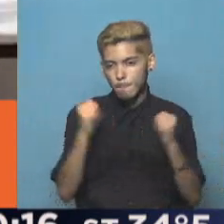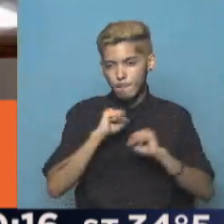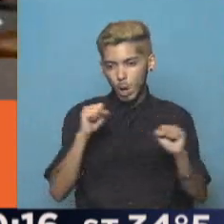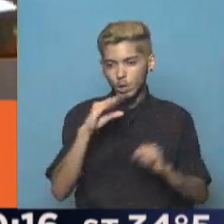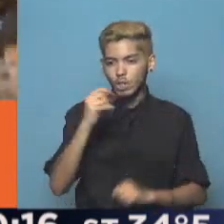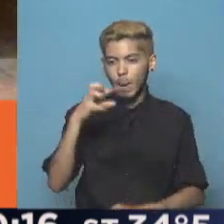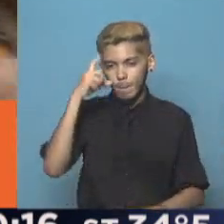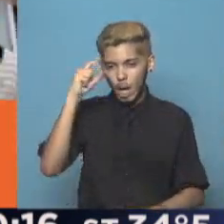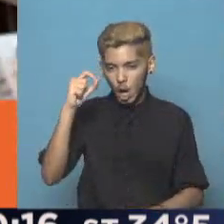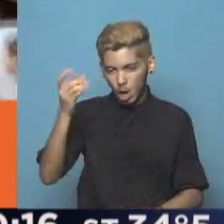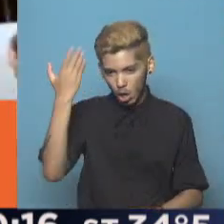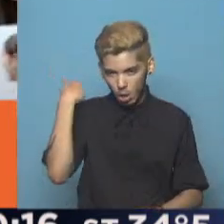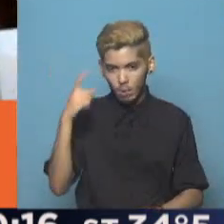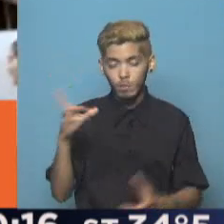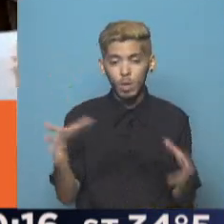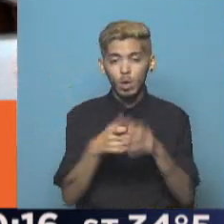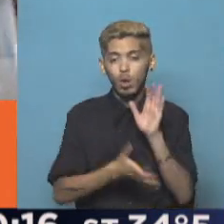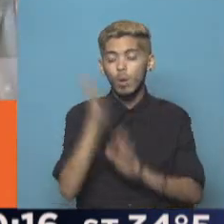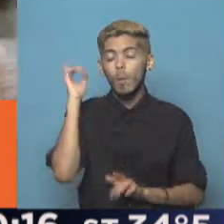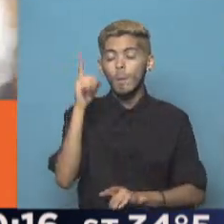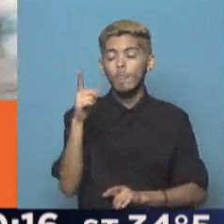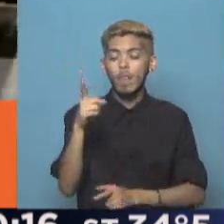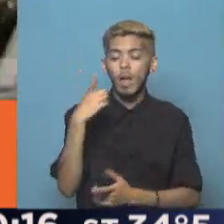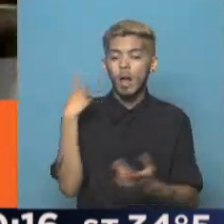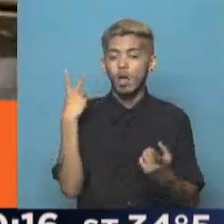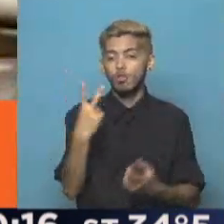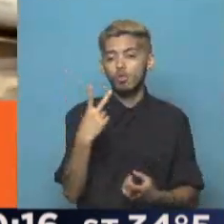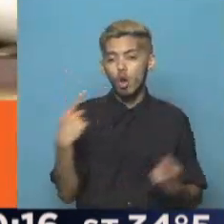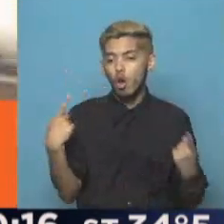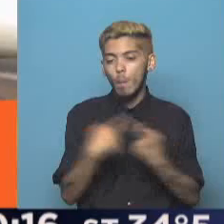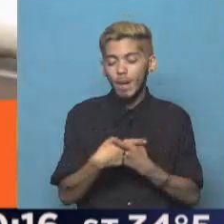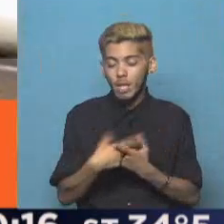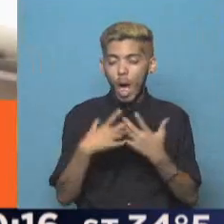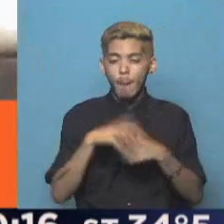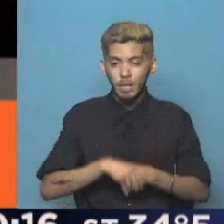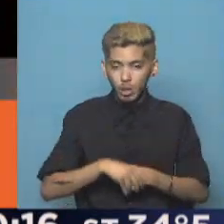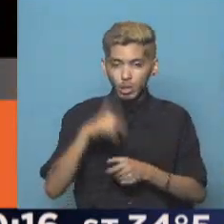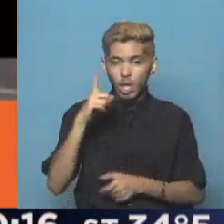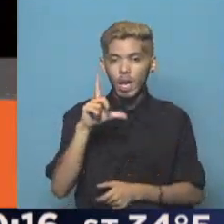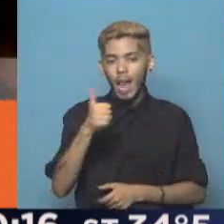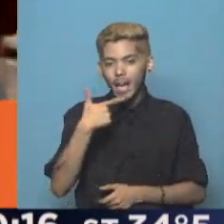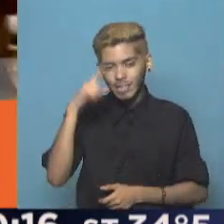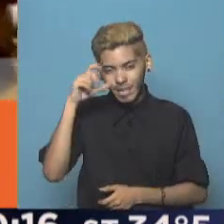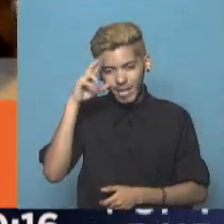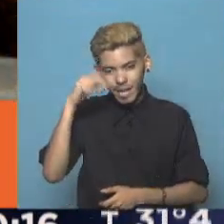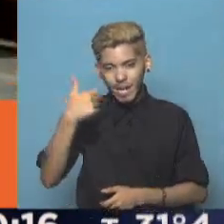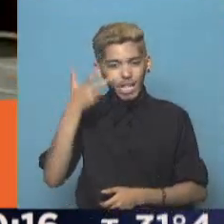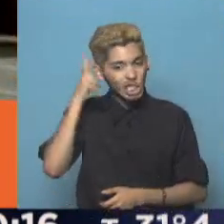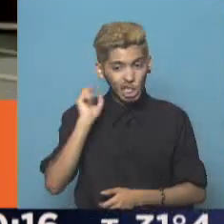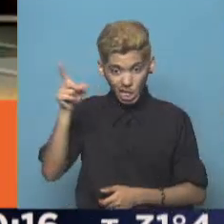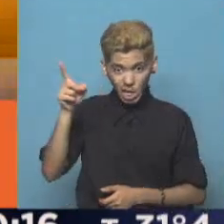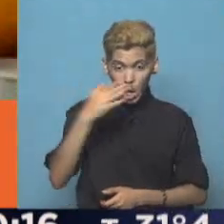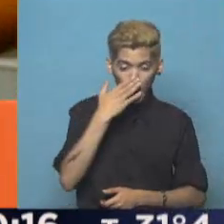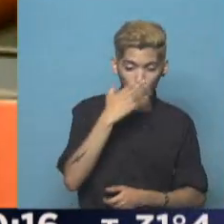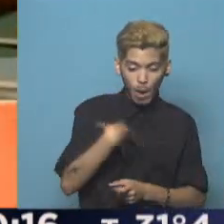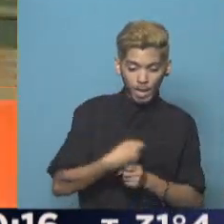Chapecoense. El equipo iba a afrontar dos compromisos amistosos en La Serena, en Chile, desde Córdoba hacia Chile.